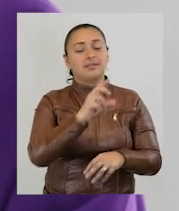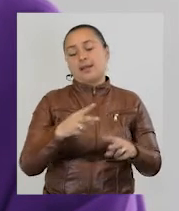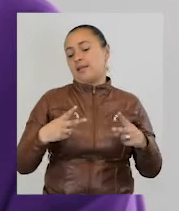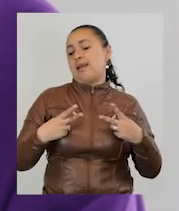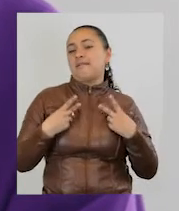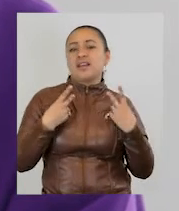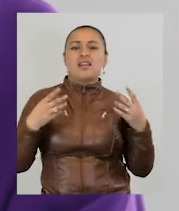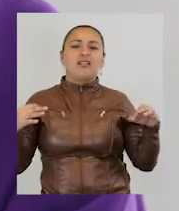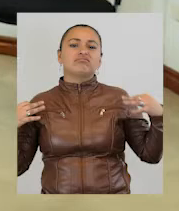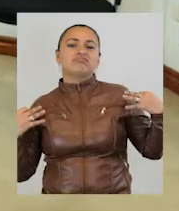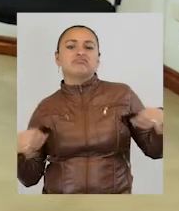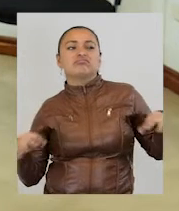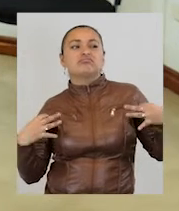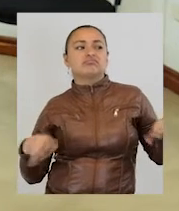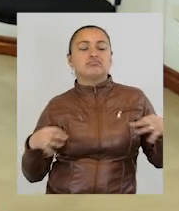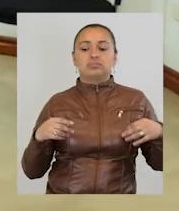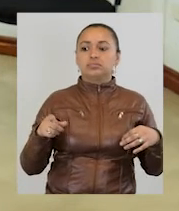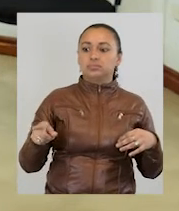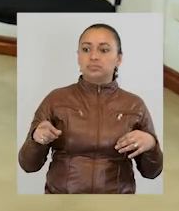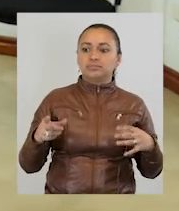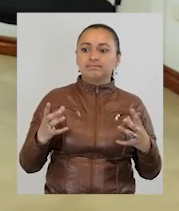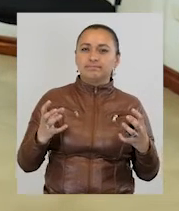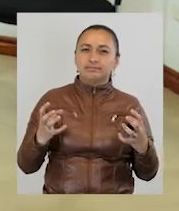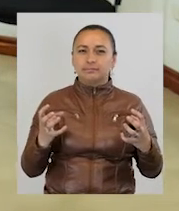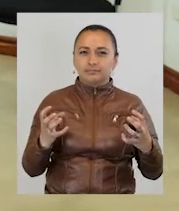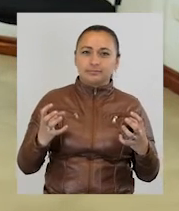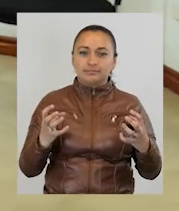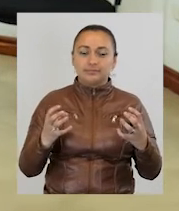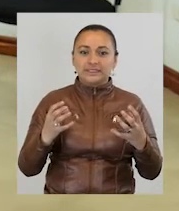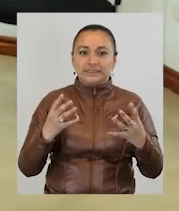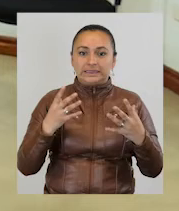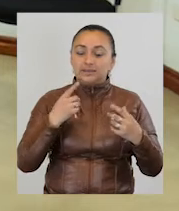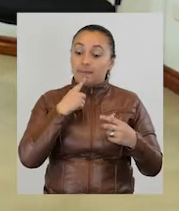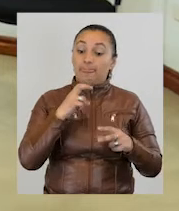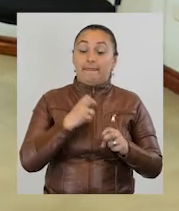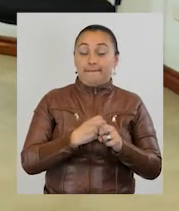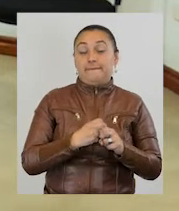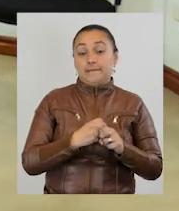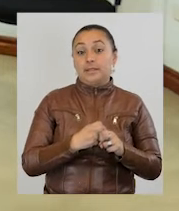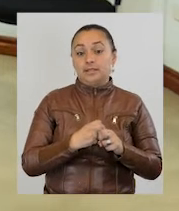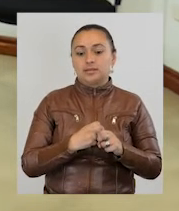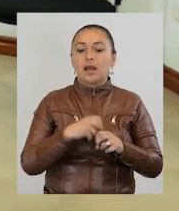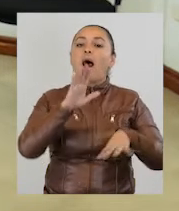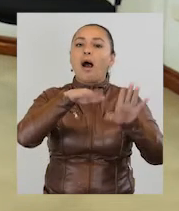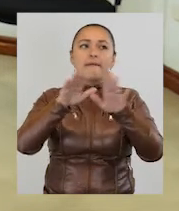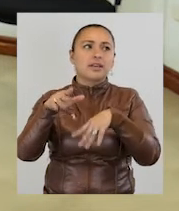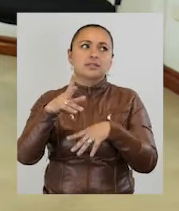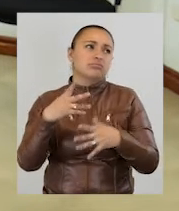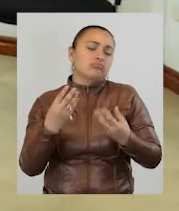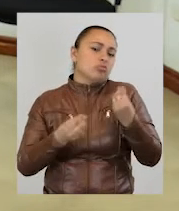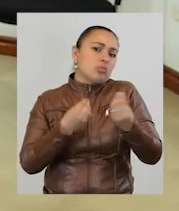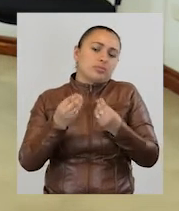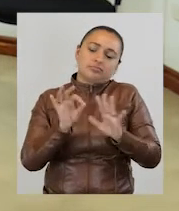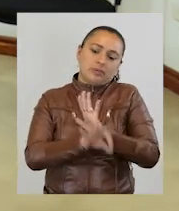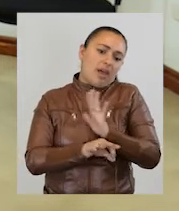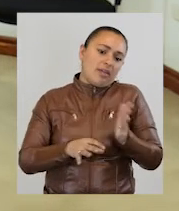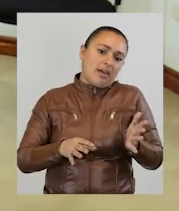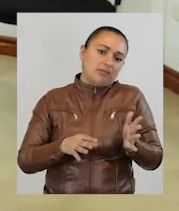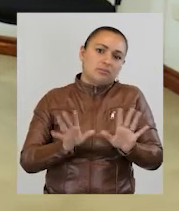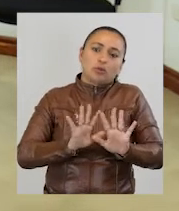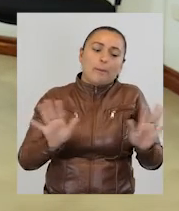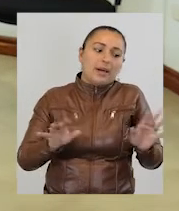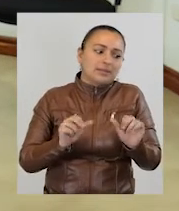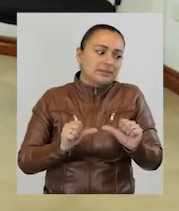vivir una vida holgada cuando su hermano no la tiene en plenitud. Muchas veces no